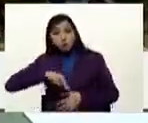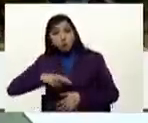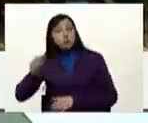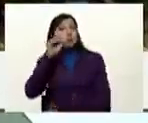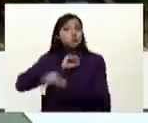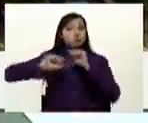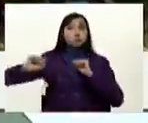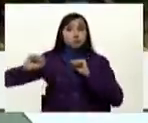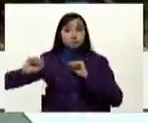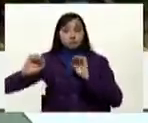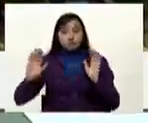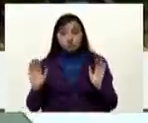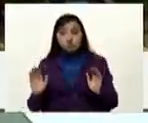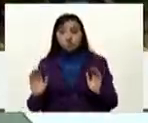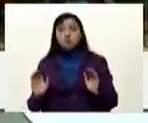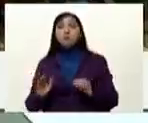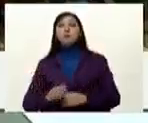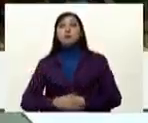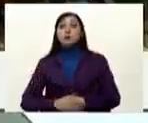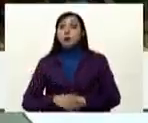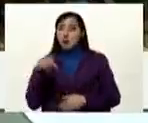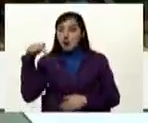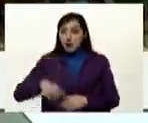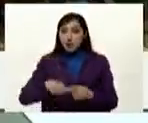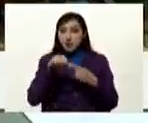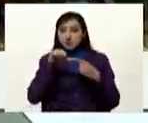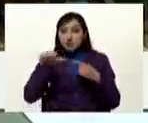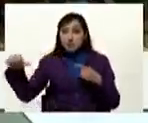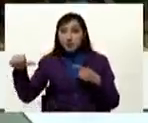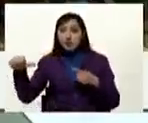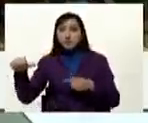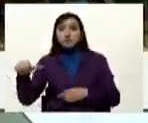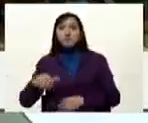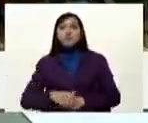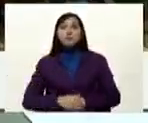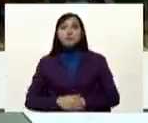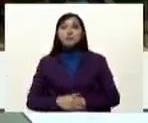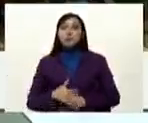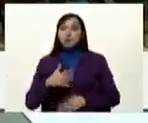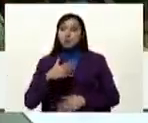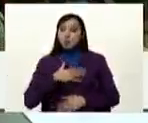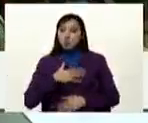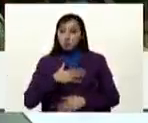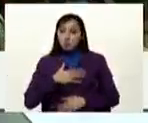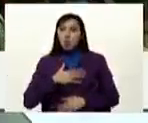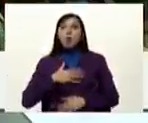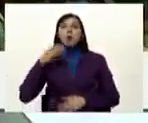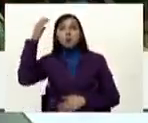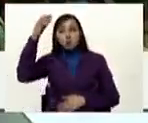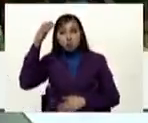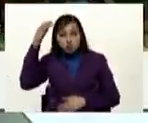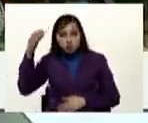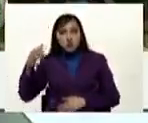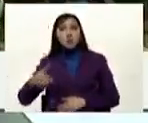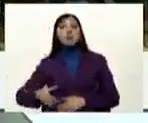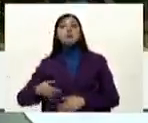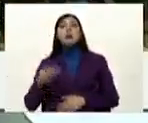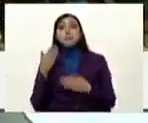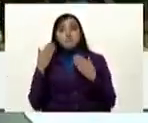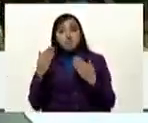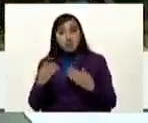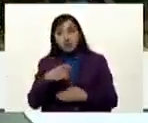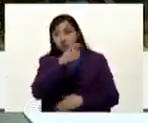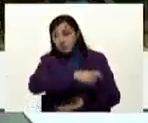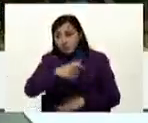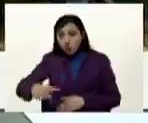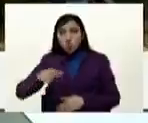permitir. Así que bueno, esta semana yo apelo a la conciencia de los hombres y